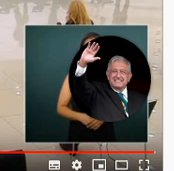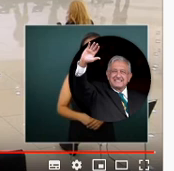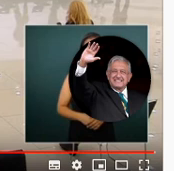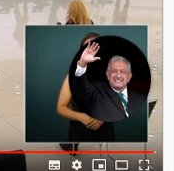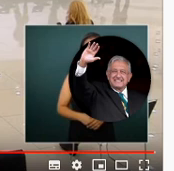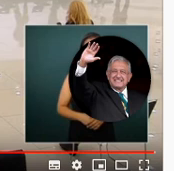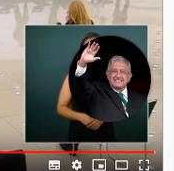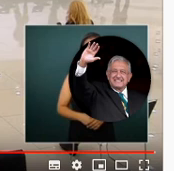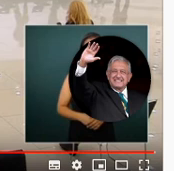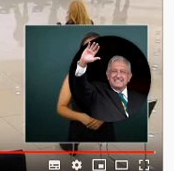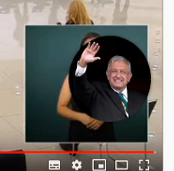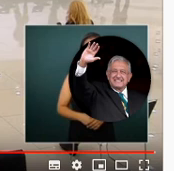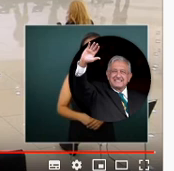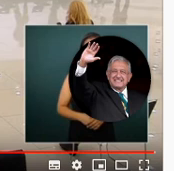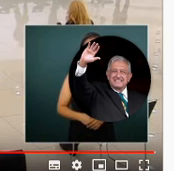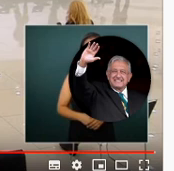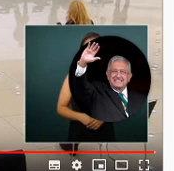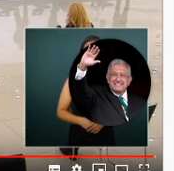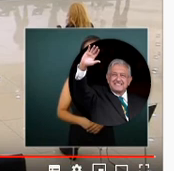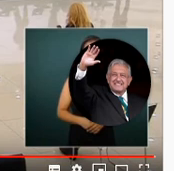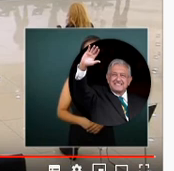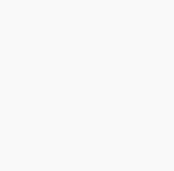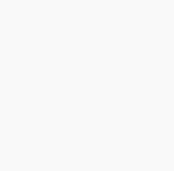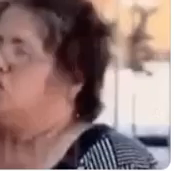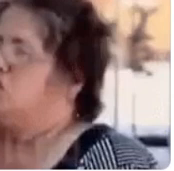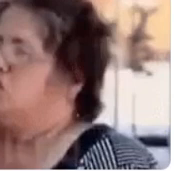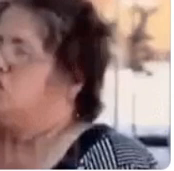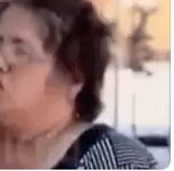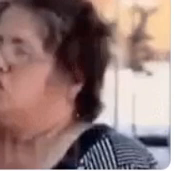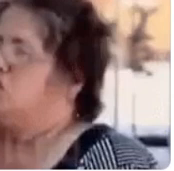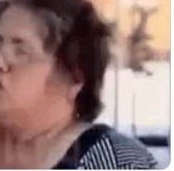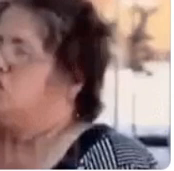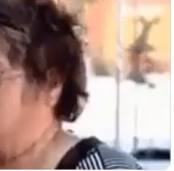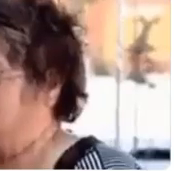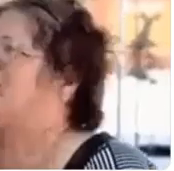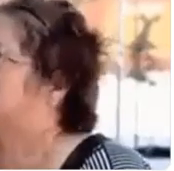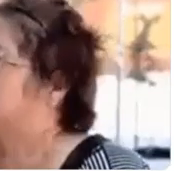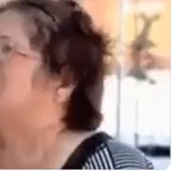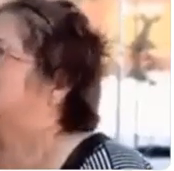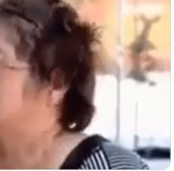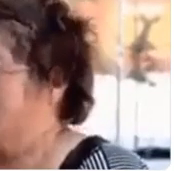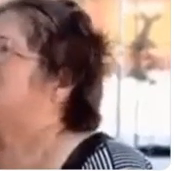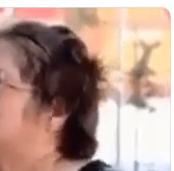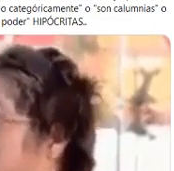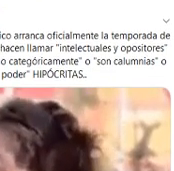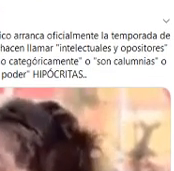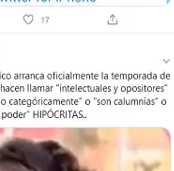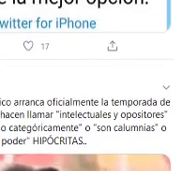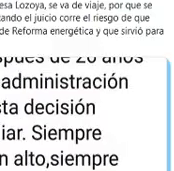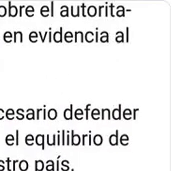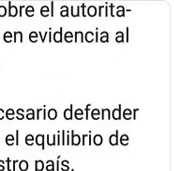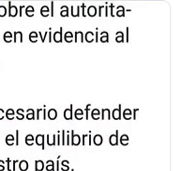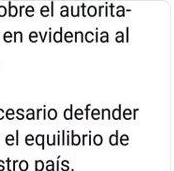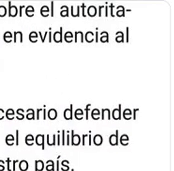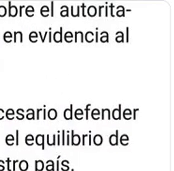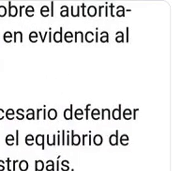esto siempre que abro twitter se me traba al sistema ustedes perdonen pero sale la tendencia